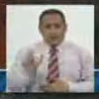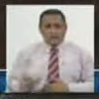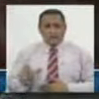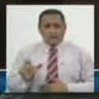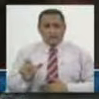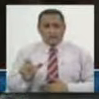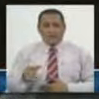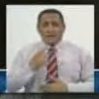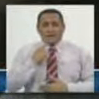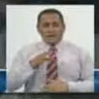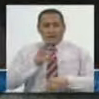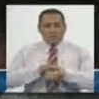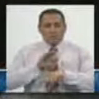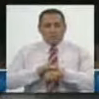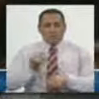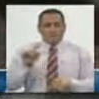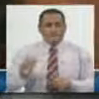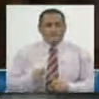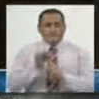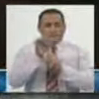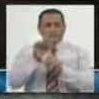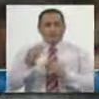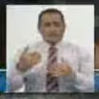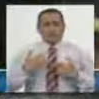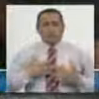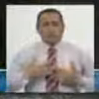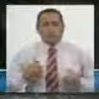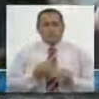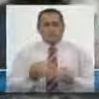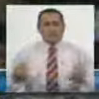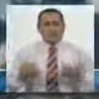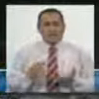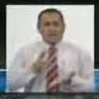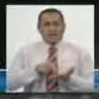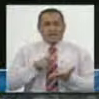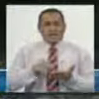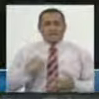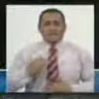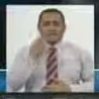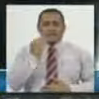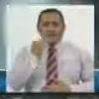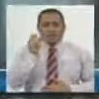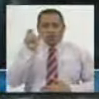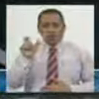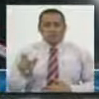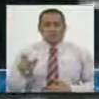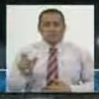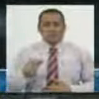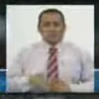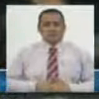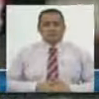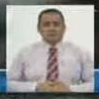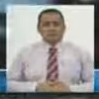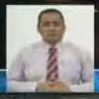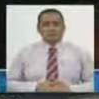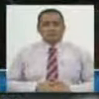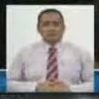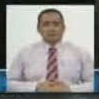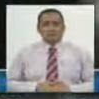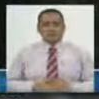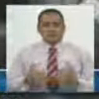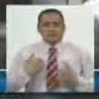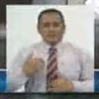Castillo Muro es acusada de ser la principal testaferra del detenido alcalde de Chiclayo, Roberto Torres. Se